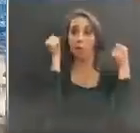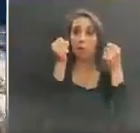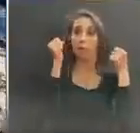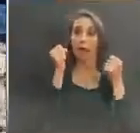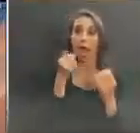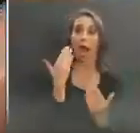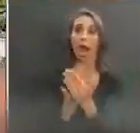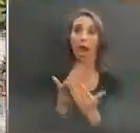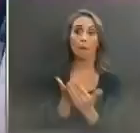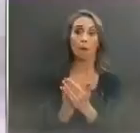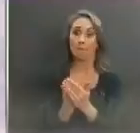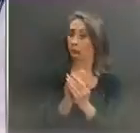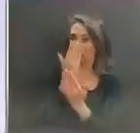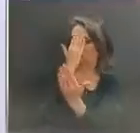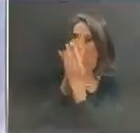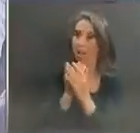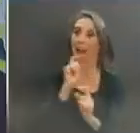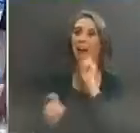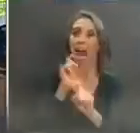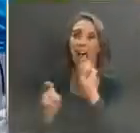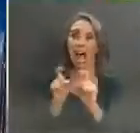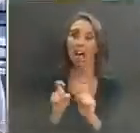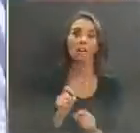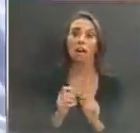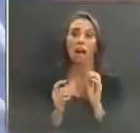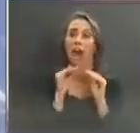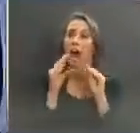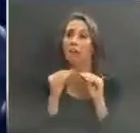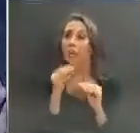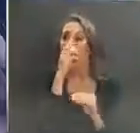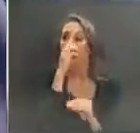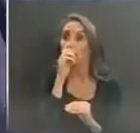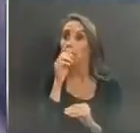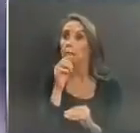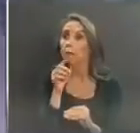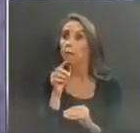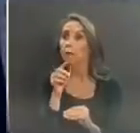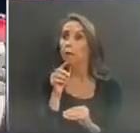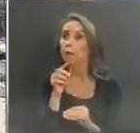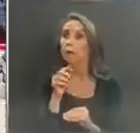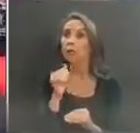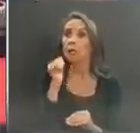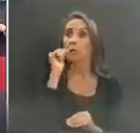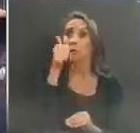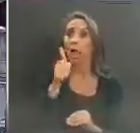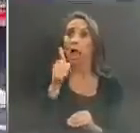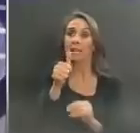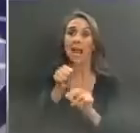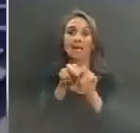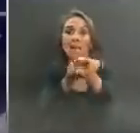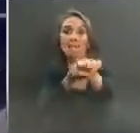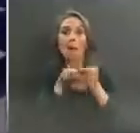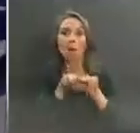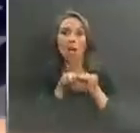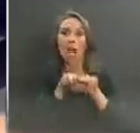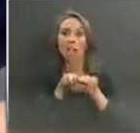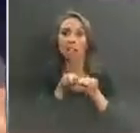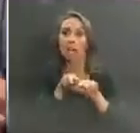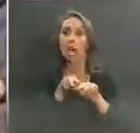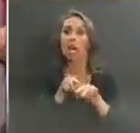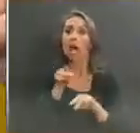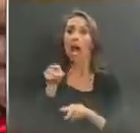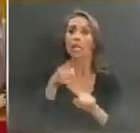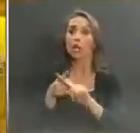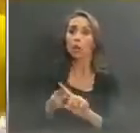aprovechó para increparlos. ¡Bien buena, bien buena! ¡Mañana los vamos a venir a cazar! Ahí mismo lo